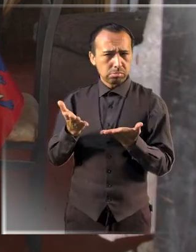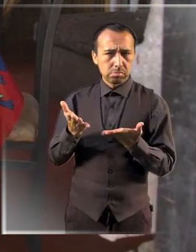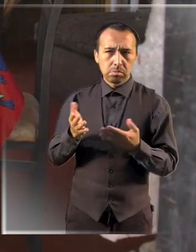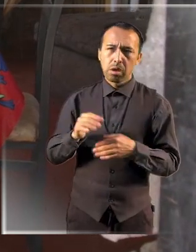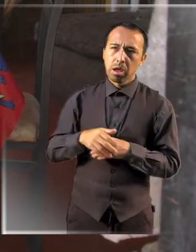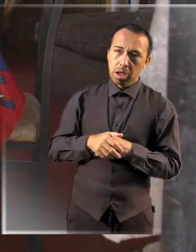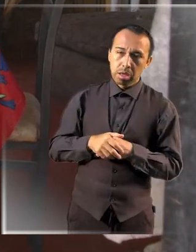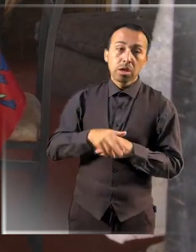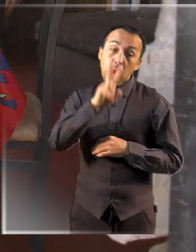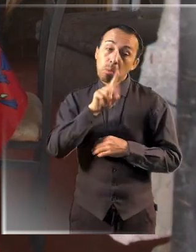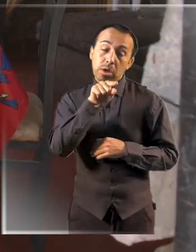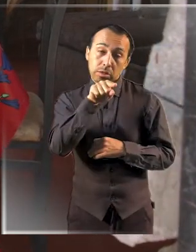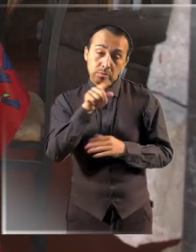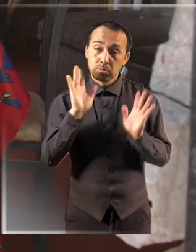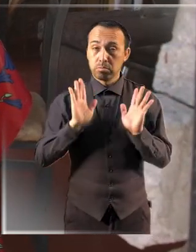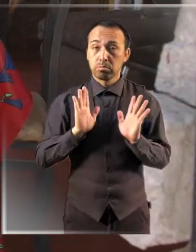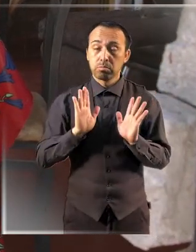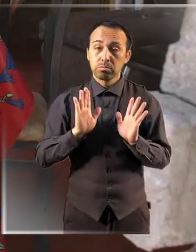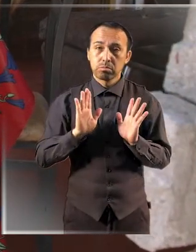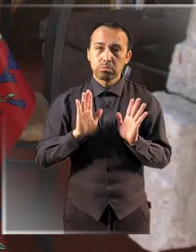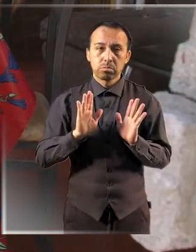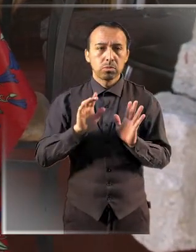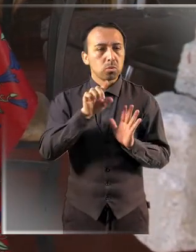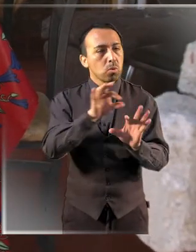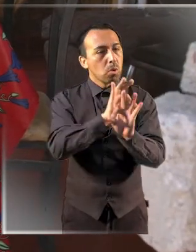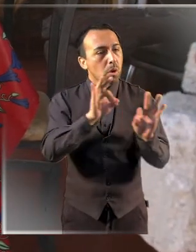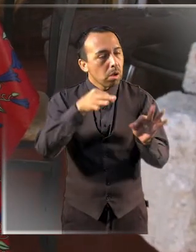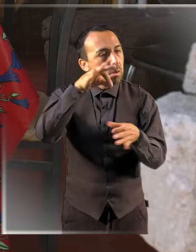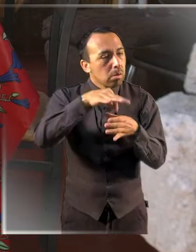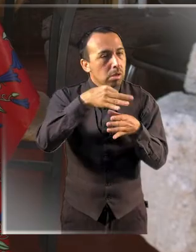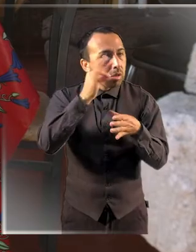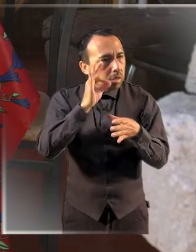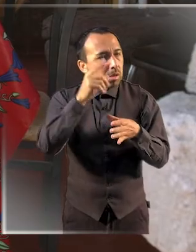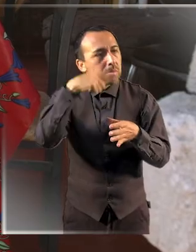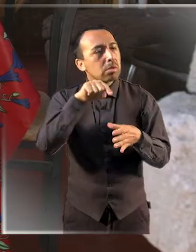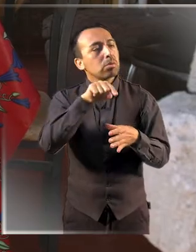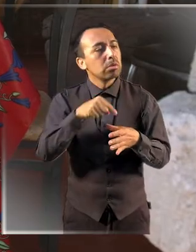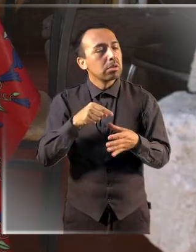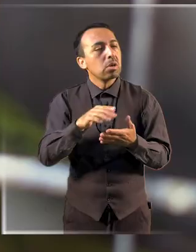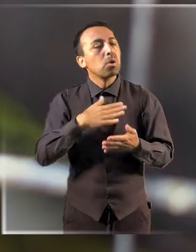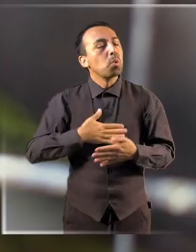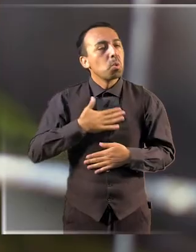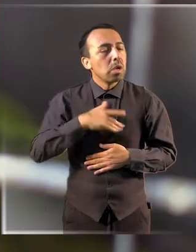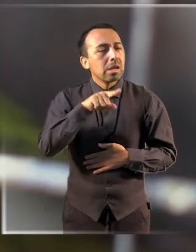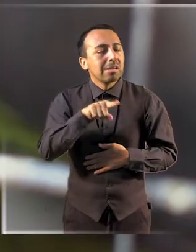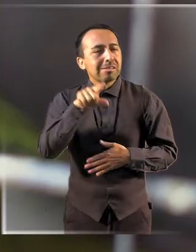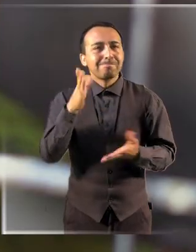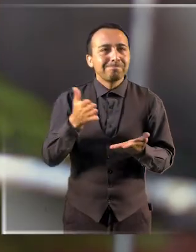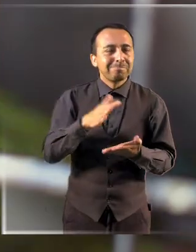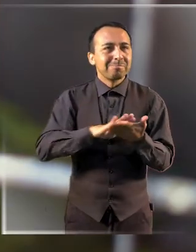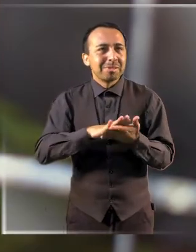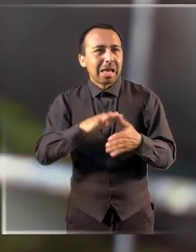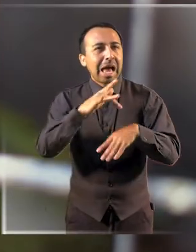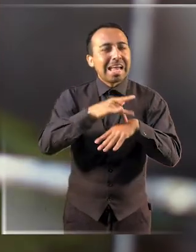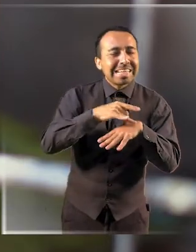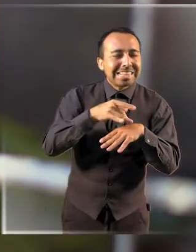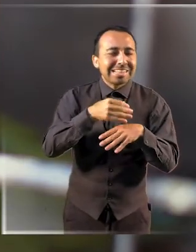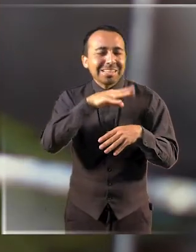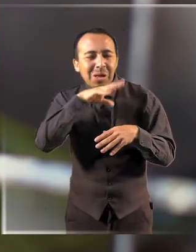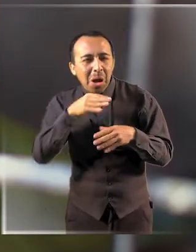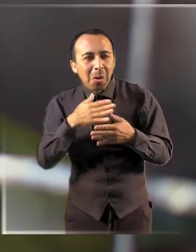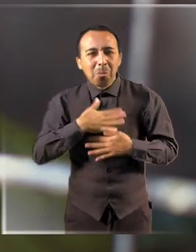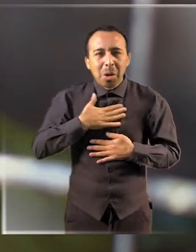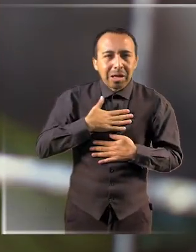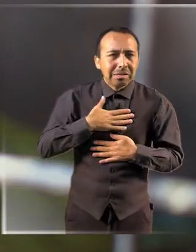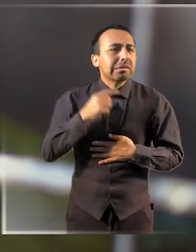su primo Johan. Lo mismo que tú, po. Nunca tomáis té, pero cuando te vengan a tomar cositas calientes, aquí tomáis el